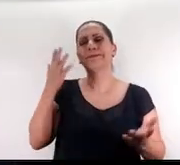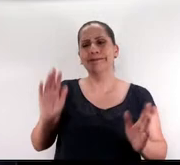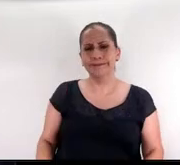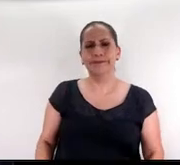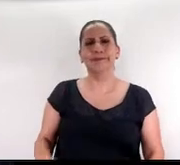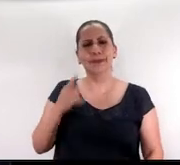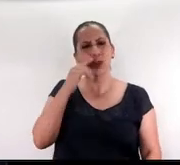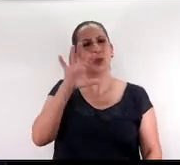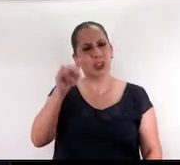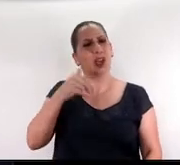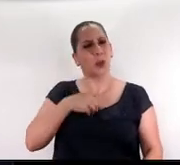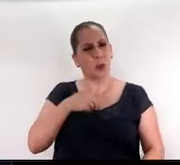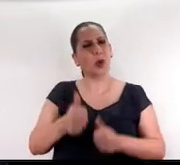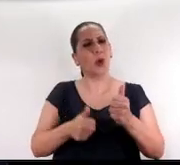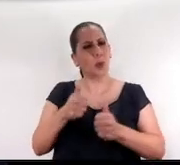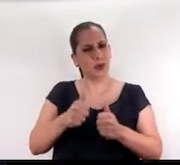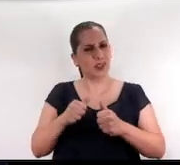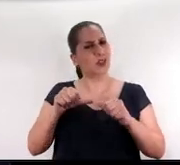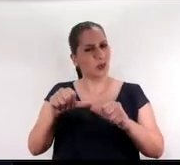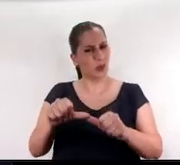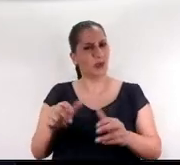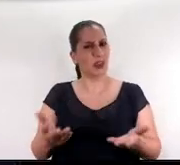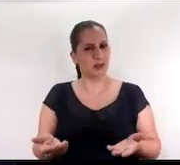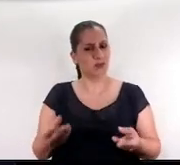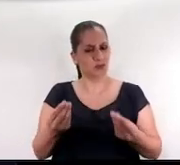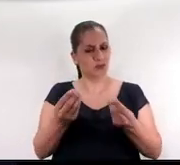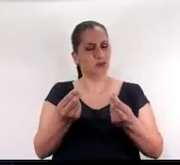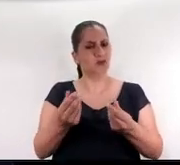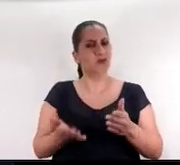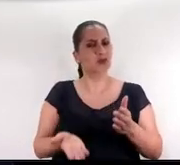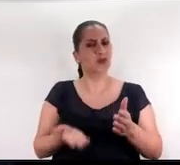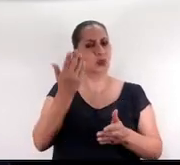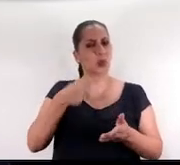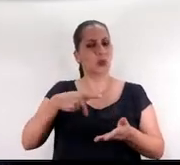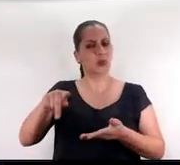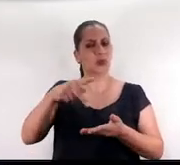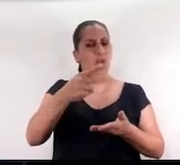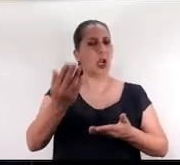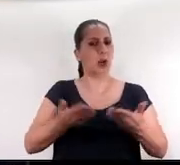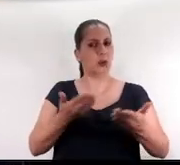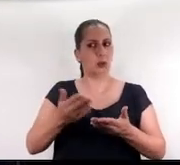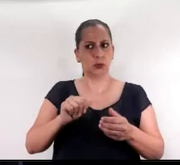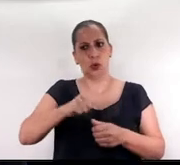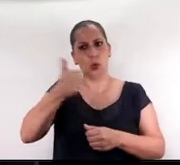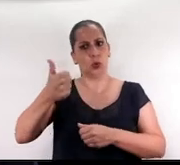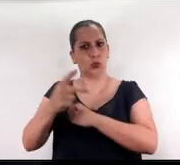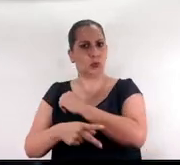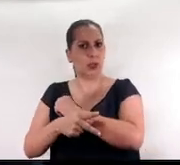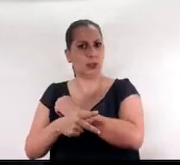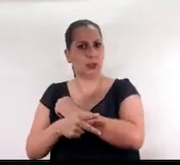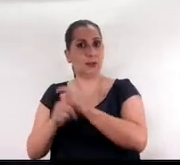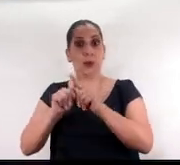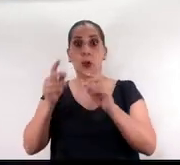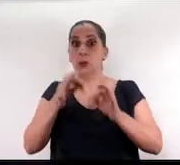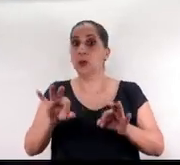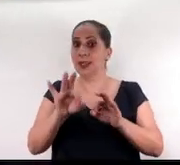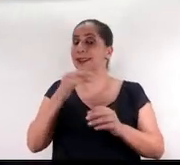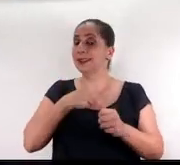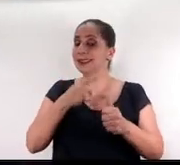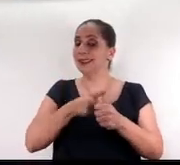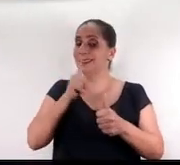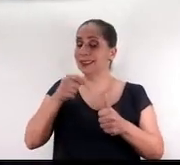puede competir aún con salarios mayores que los de nuestros vecinos, siempre que tengamos, repito, seguridad